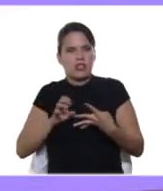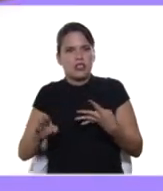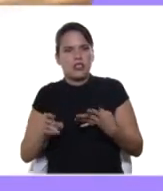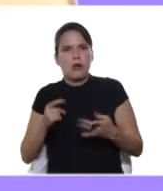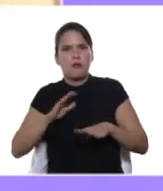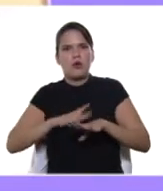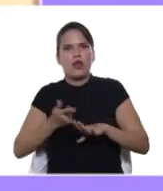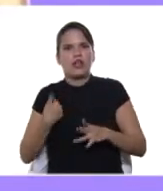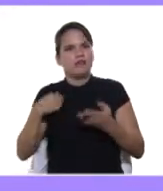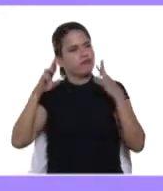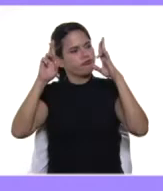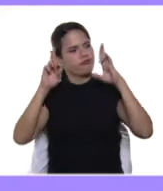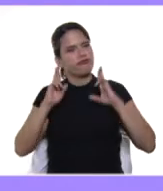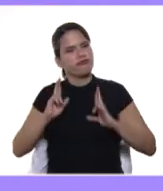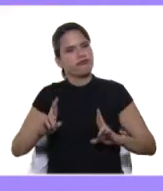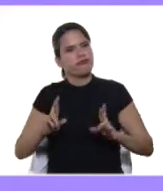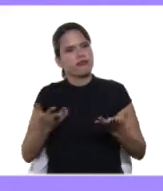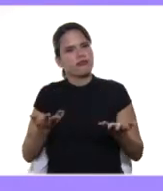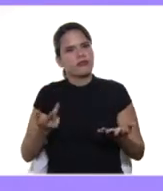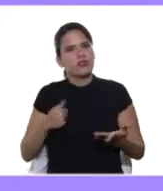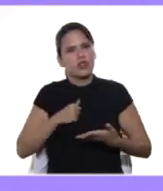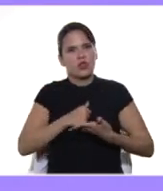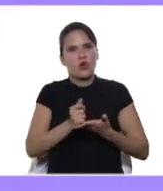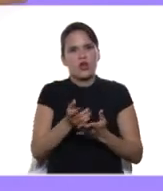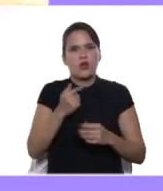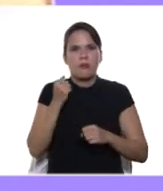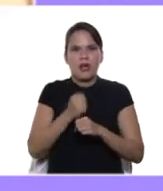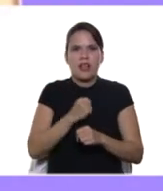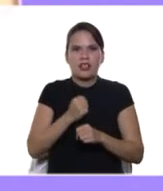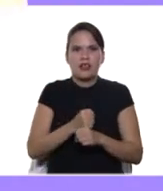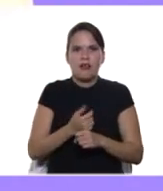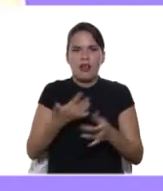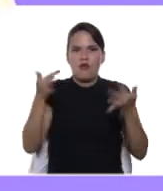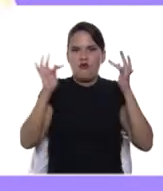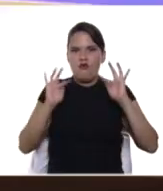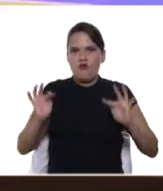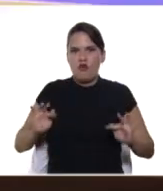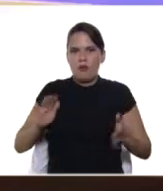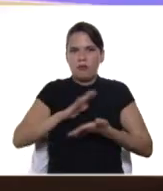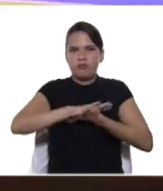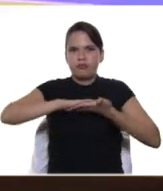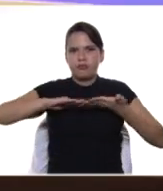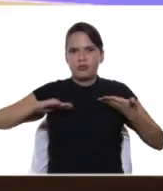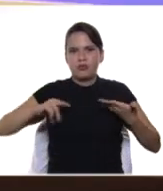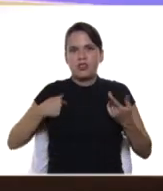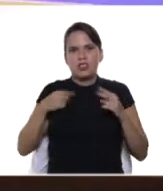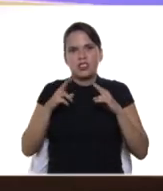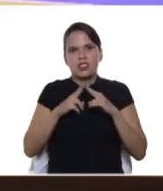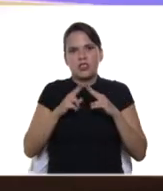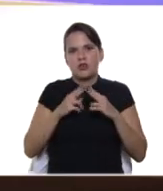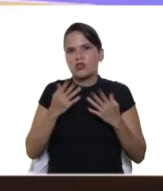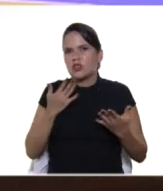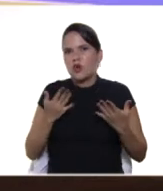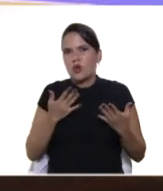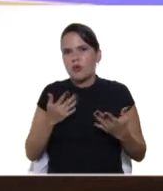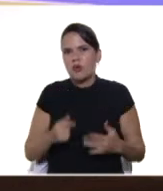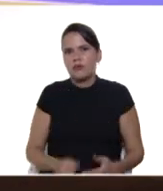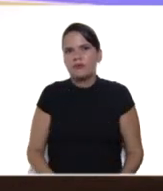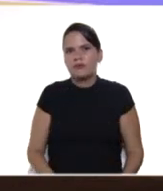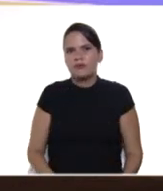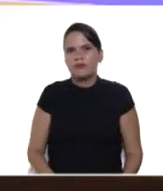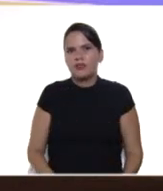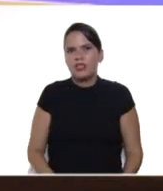un recurso que nos beneficia para trabajar con figuras geométricas. Se le conoce como el